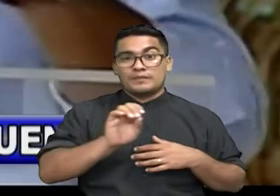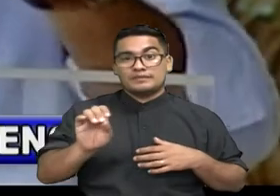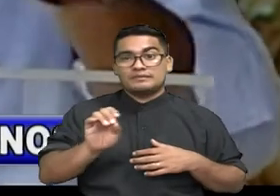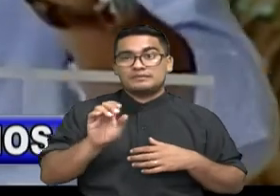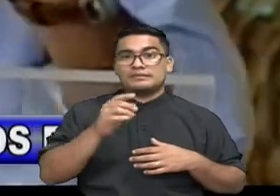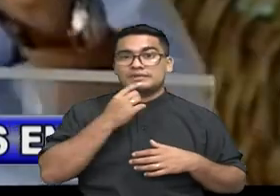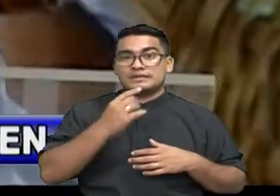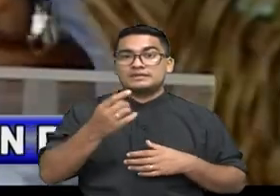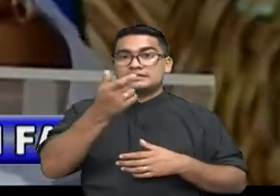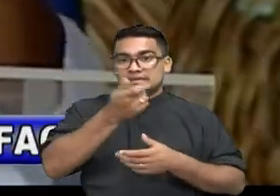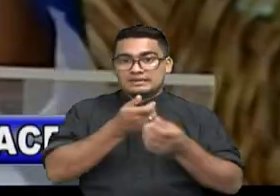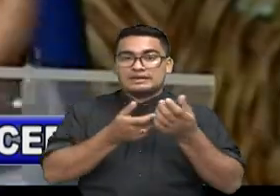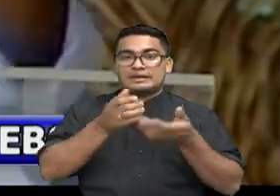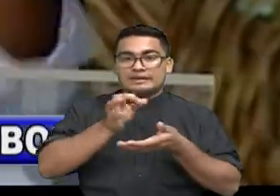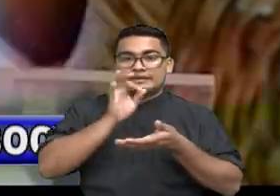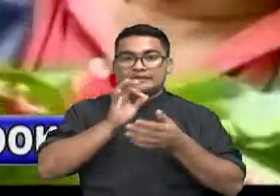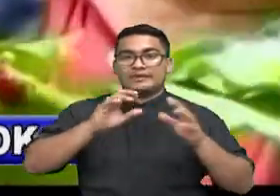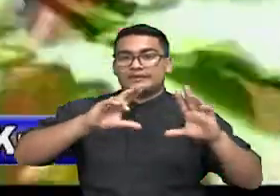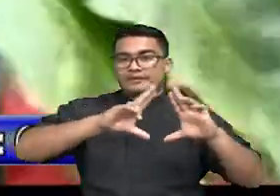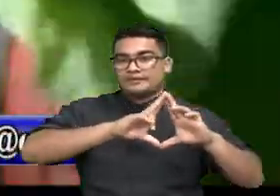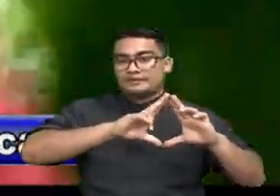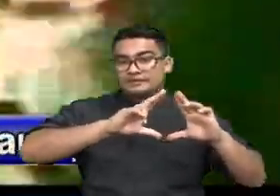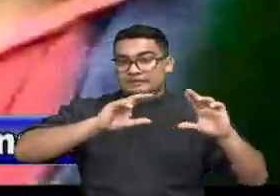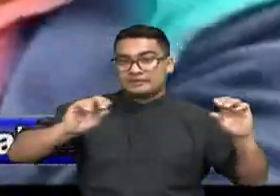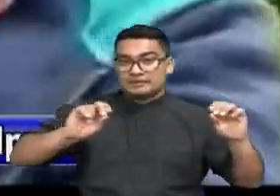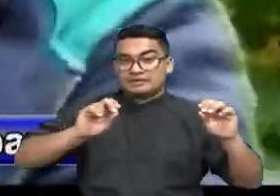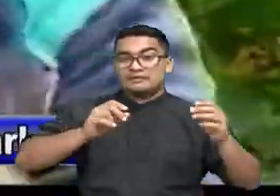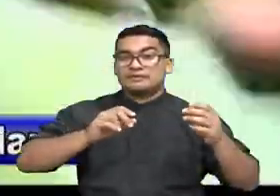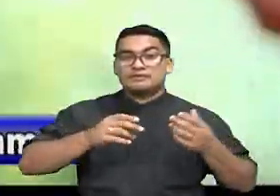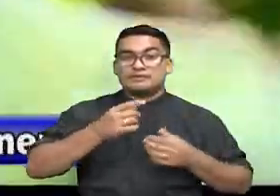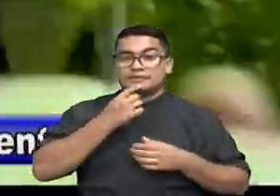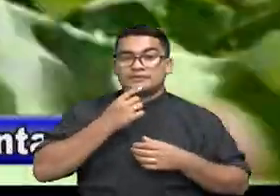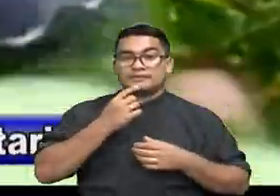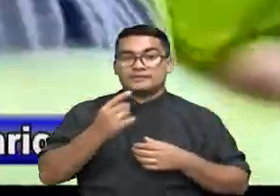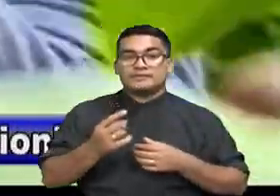la caficultura de Nicaragua está en manos de la pequeña producción.